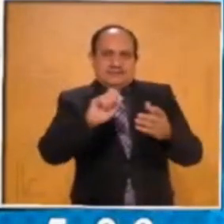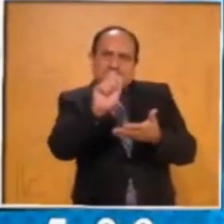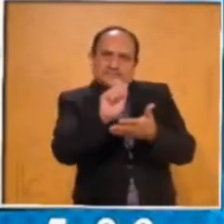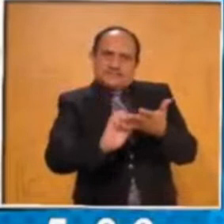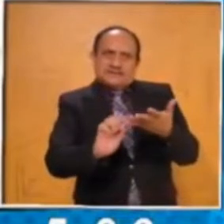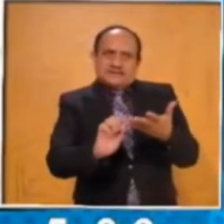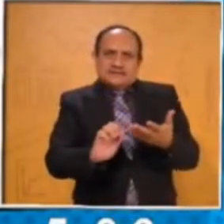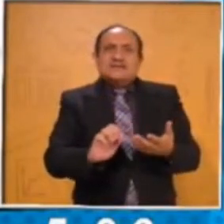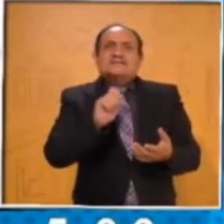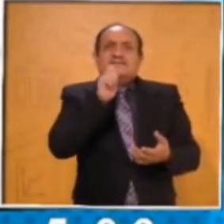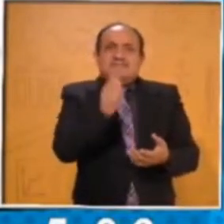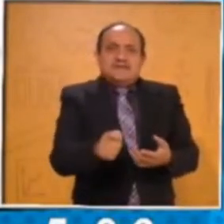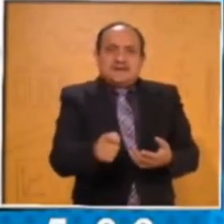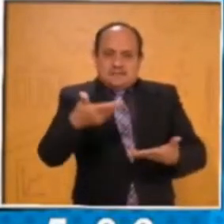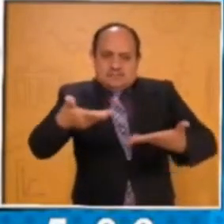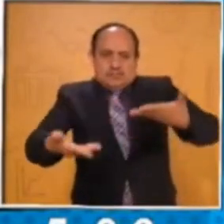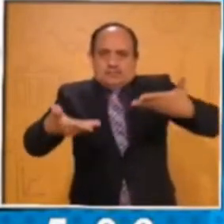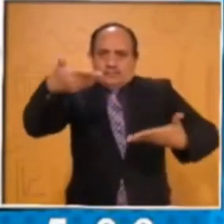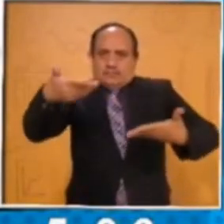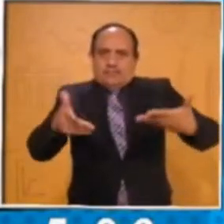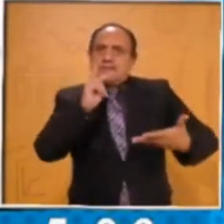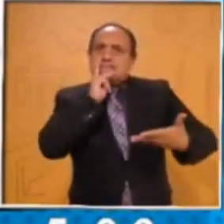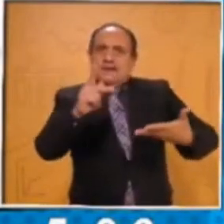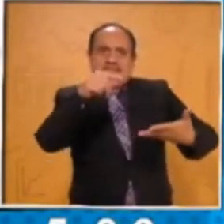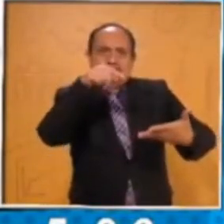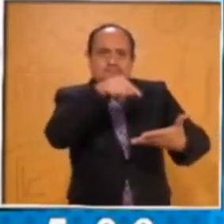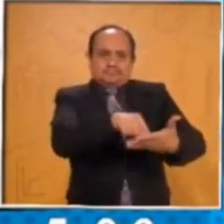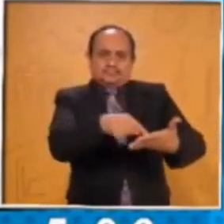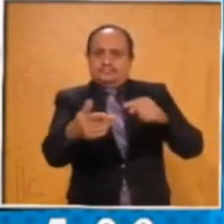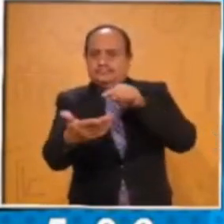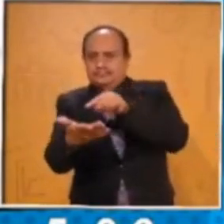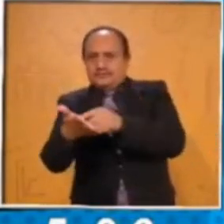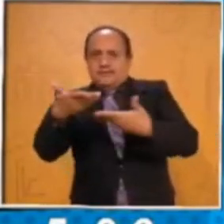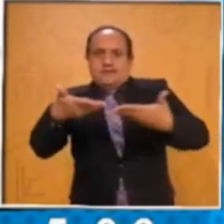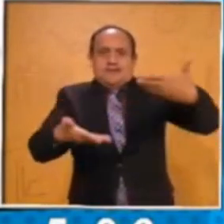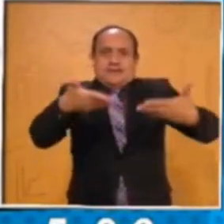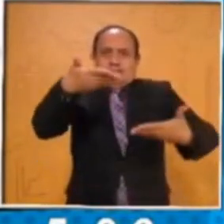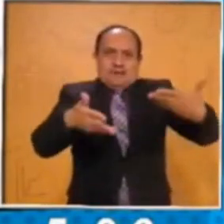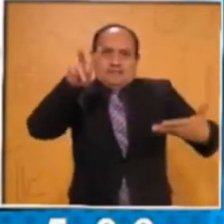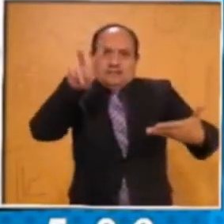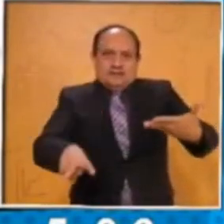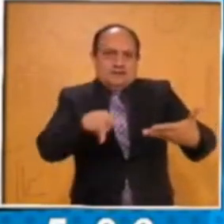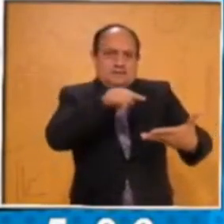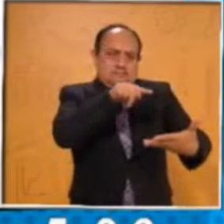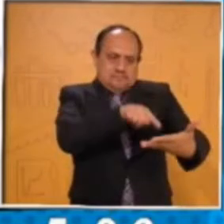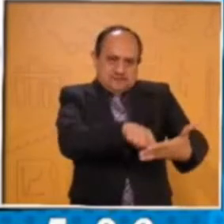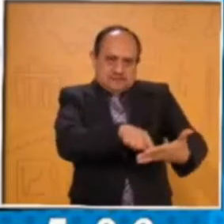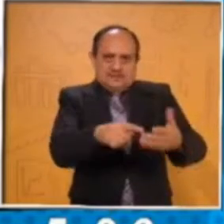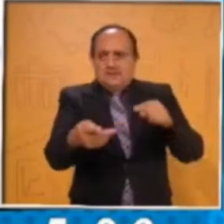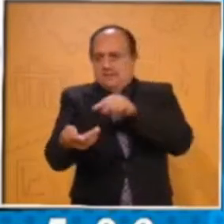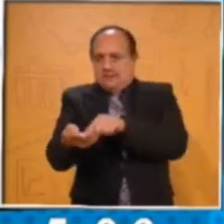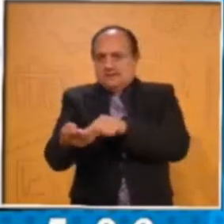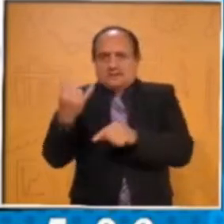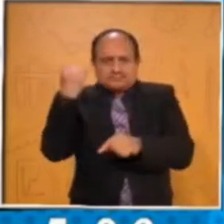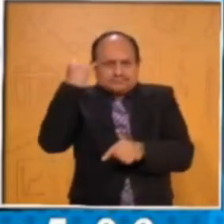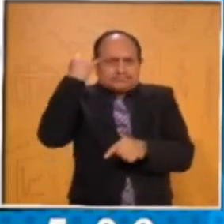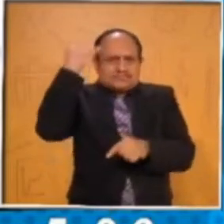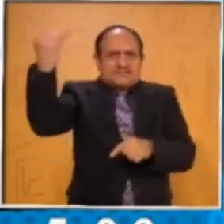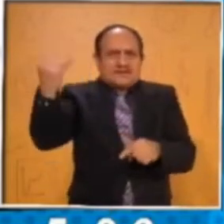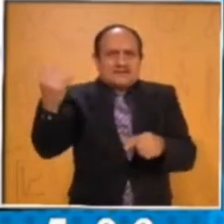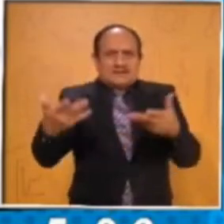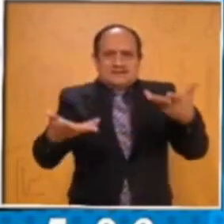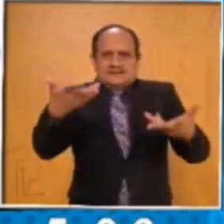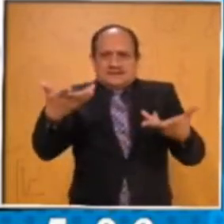que consiste en comparar un término, por eso se llama comparación, un término real con otro imaginario que se asemeje con